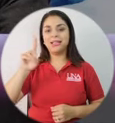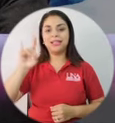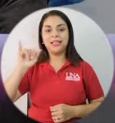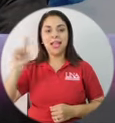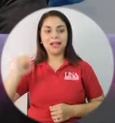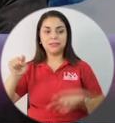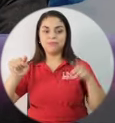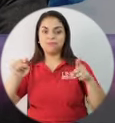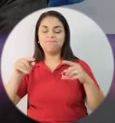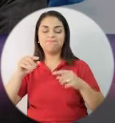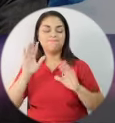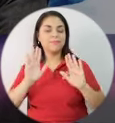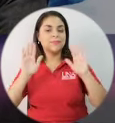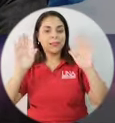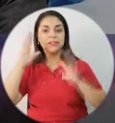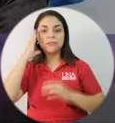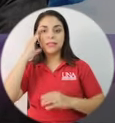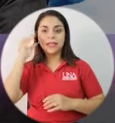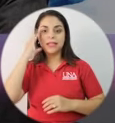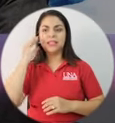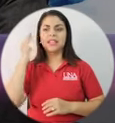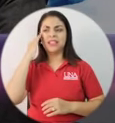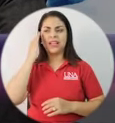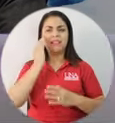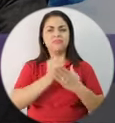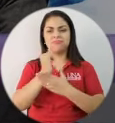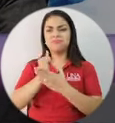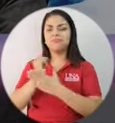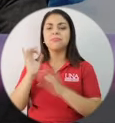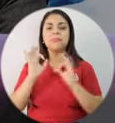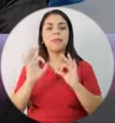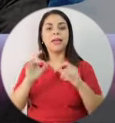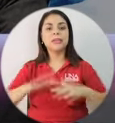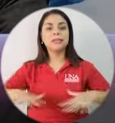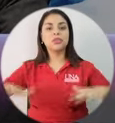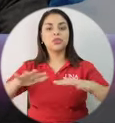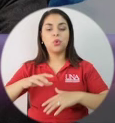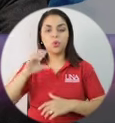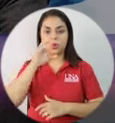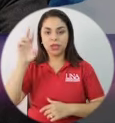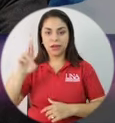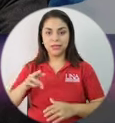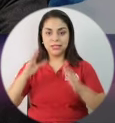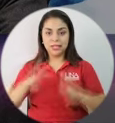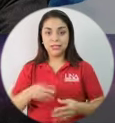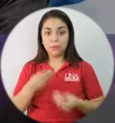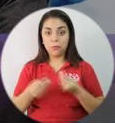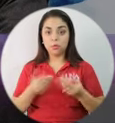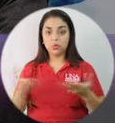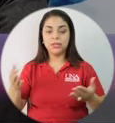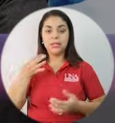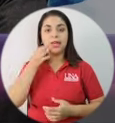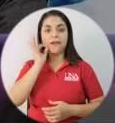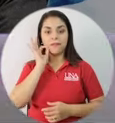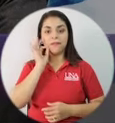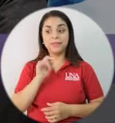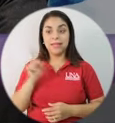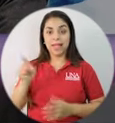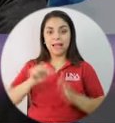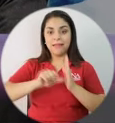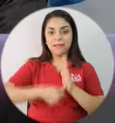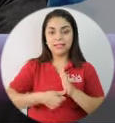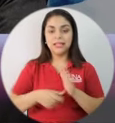muchísima experiencia en el área del sector y que tiene caracterizado el sector de producción costarricense,